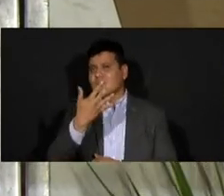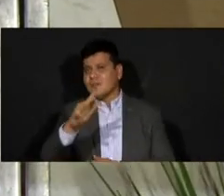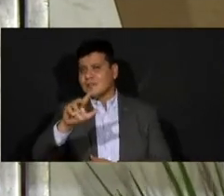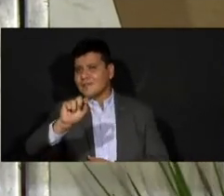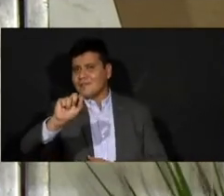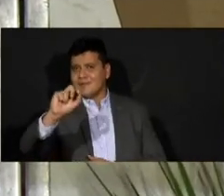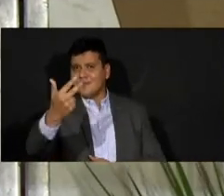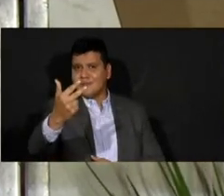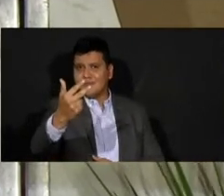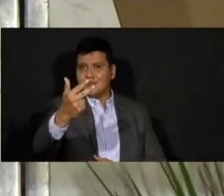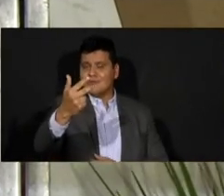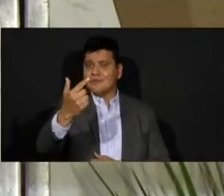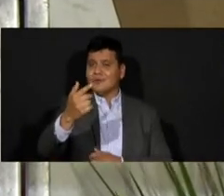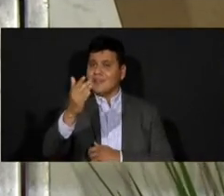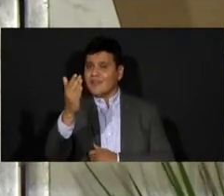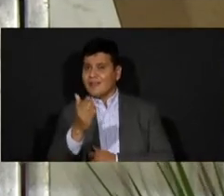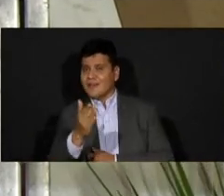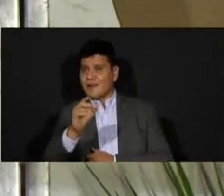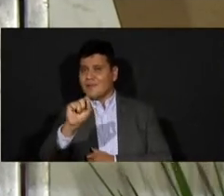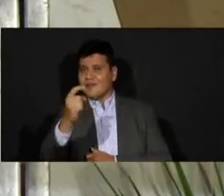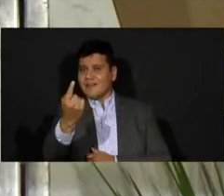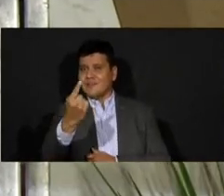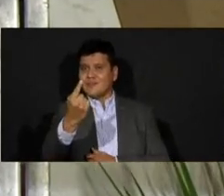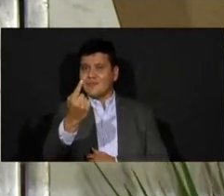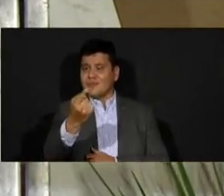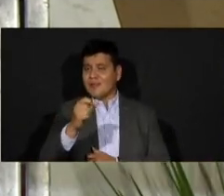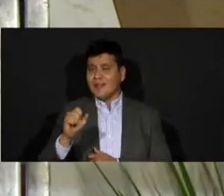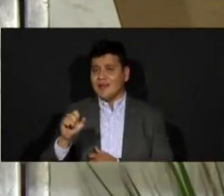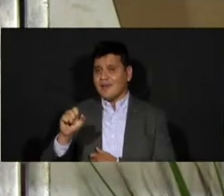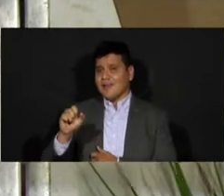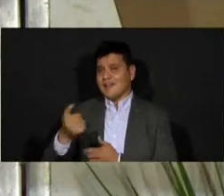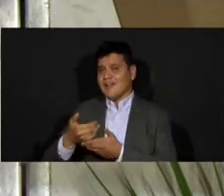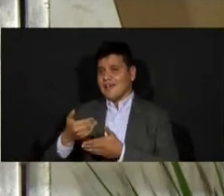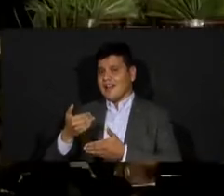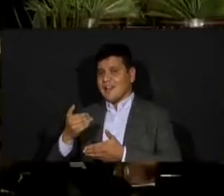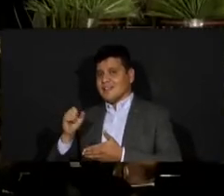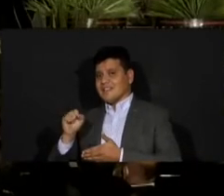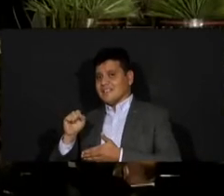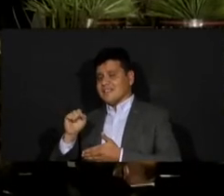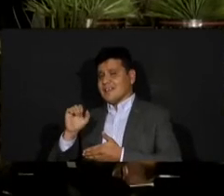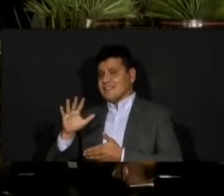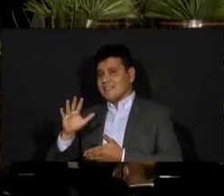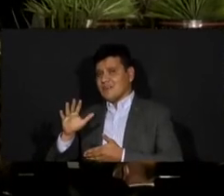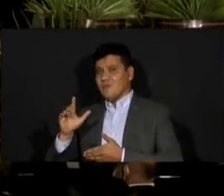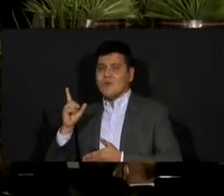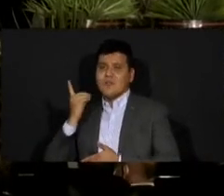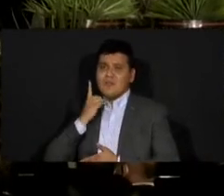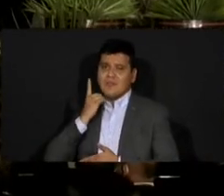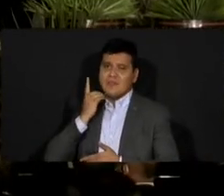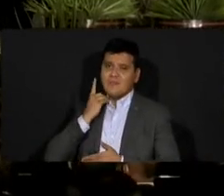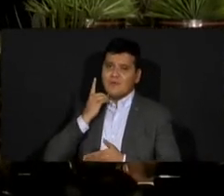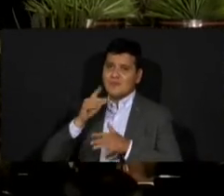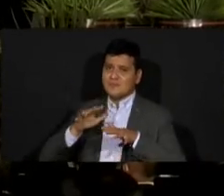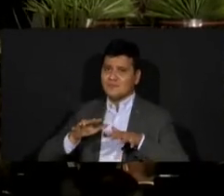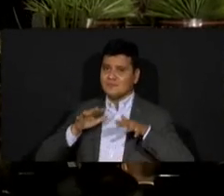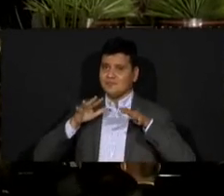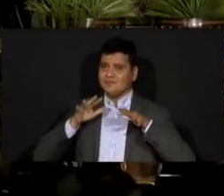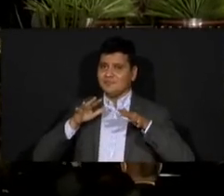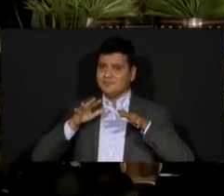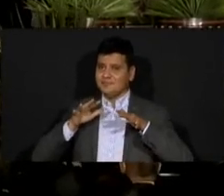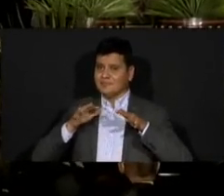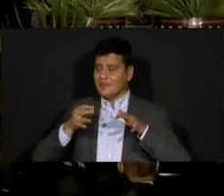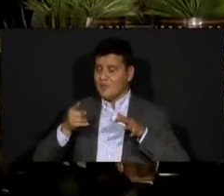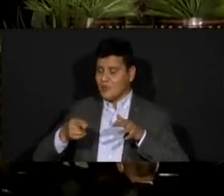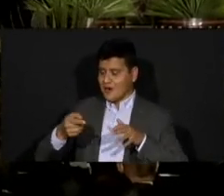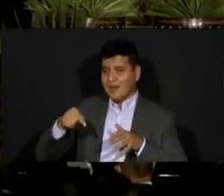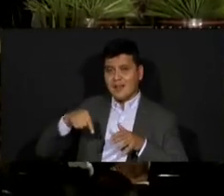1028/21 del duodécimo periodo extraordinario emitido por la 66ª legislatura, por el que se declara